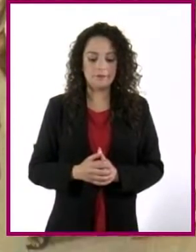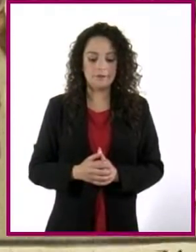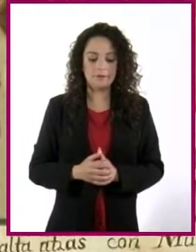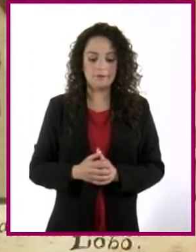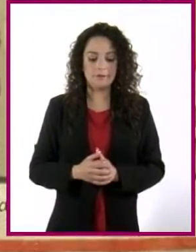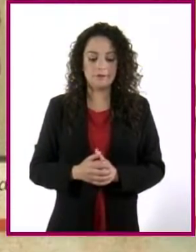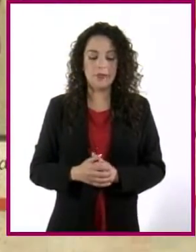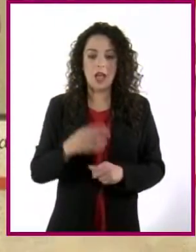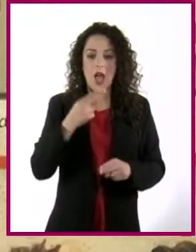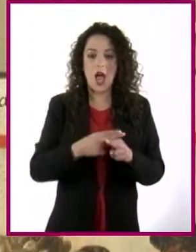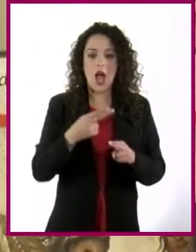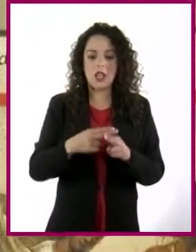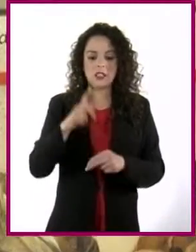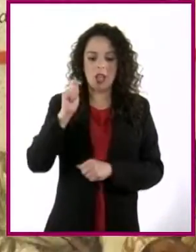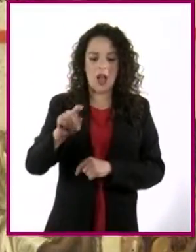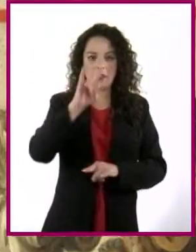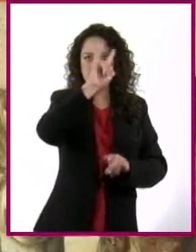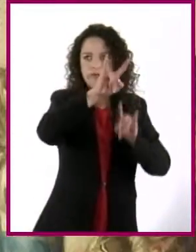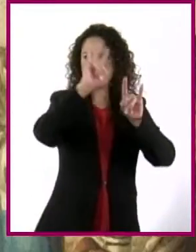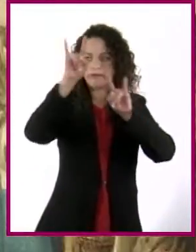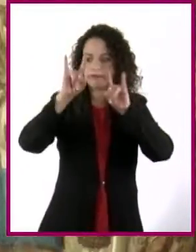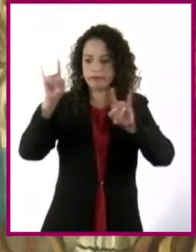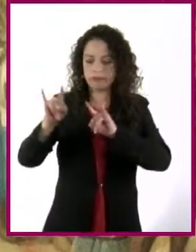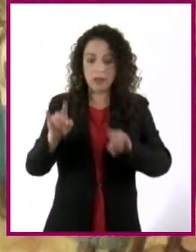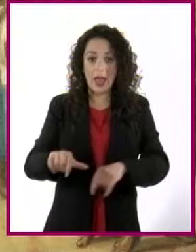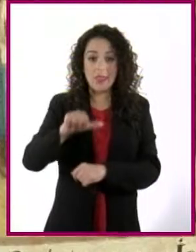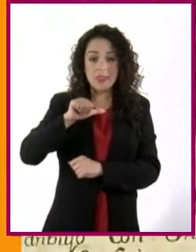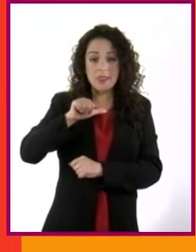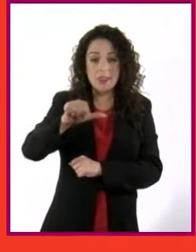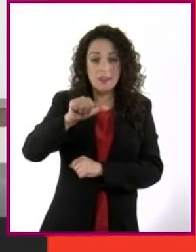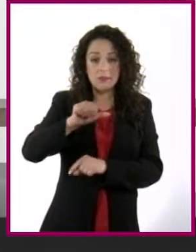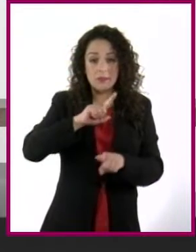hasta conformar un cuadro de 16 castas.